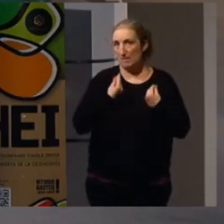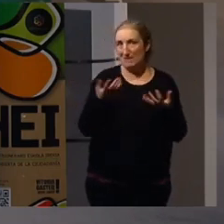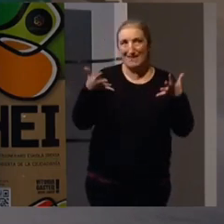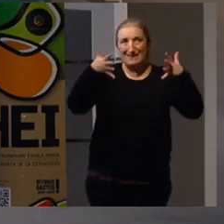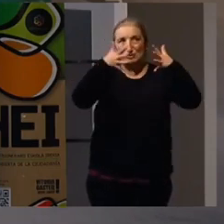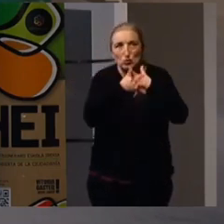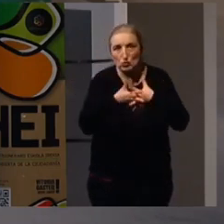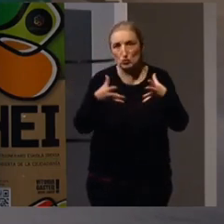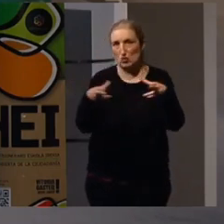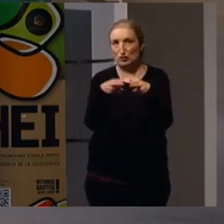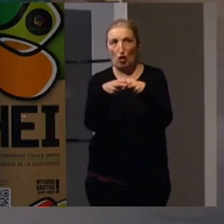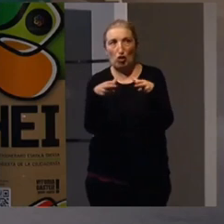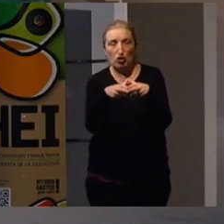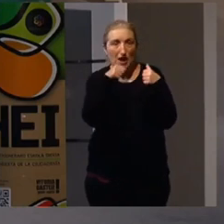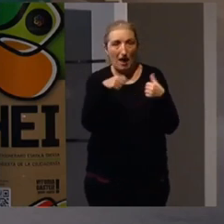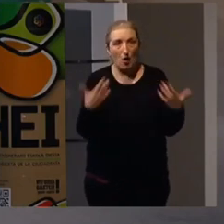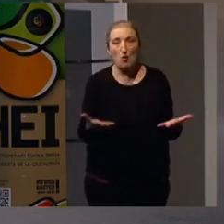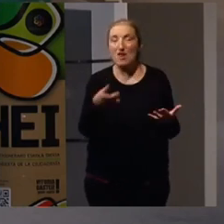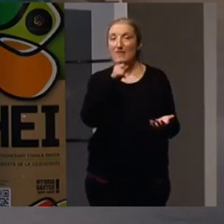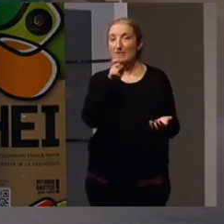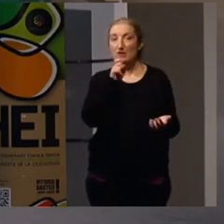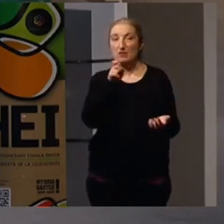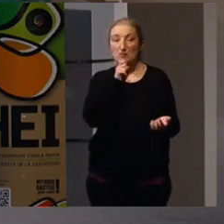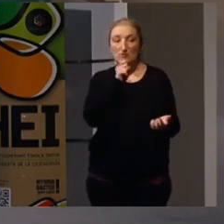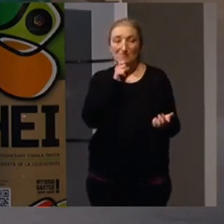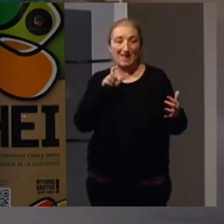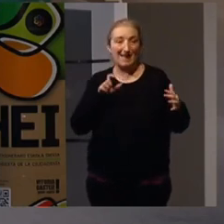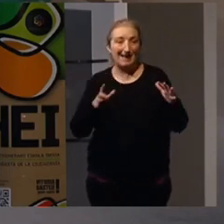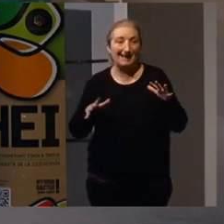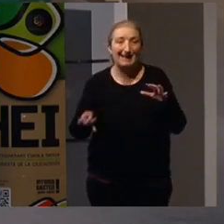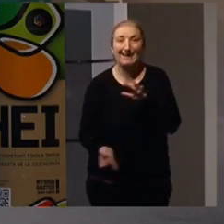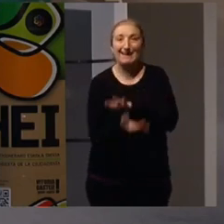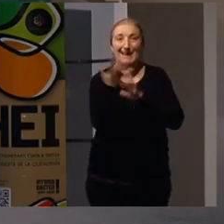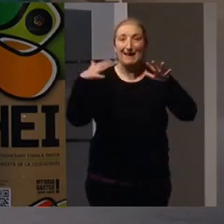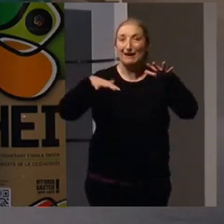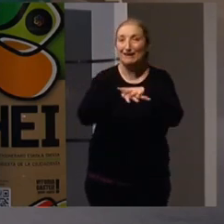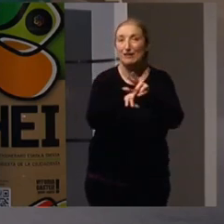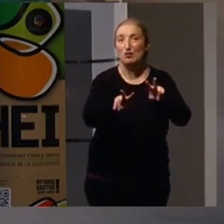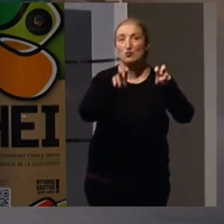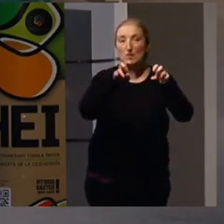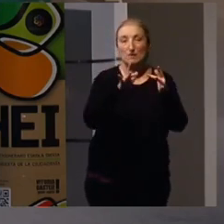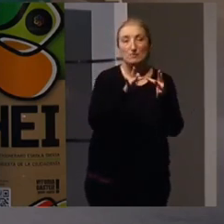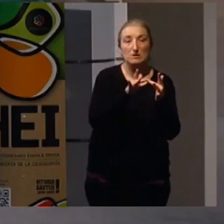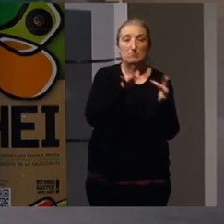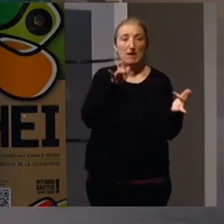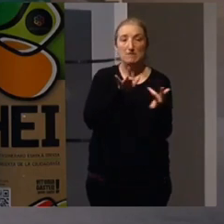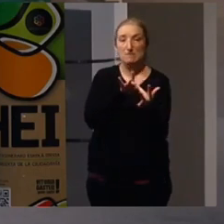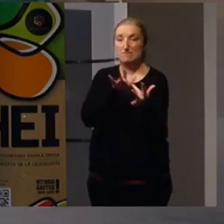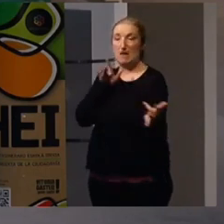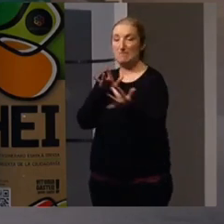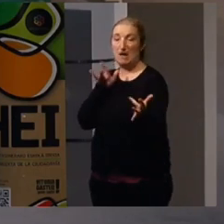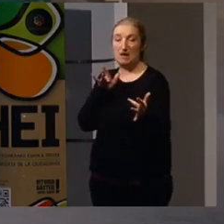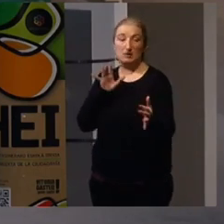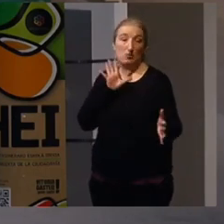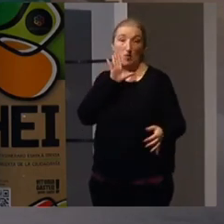nuestra arquitectura social, por así decirlo, dificulta mucho la aparición de lazos nuevos, cómo se habían desvinculado de todos esos, ¿no?, como nunca